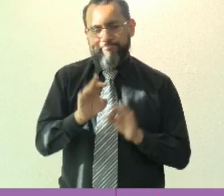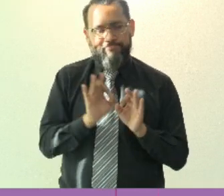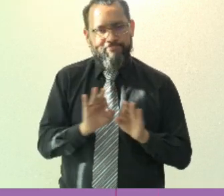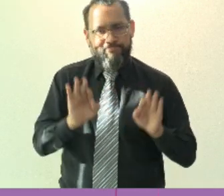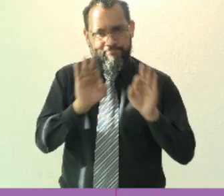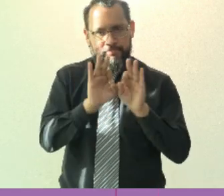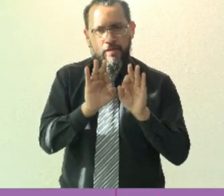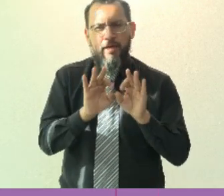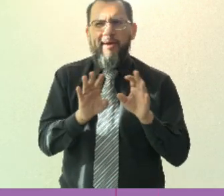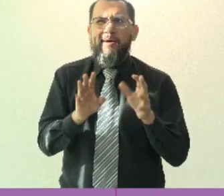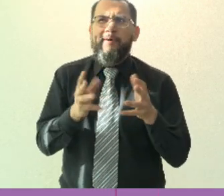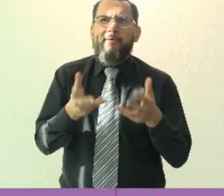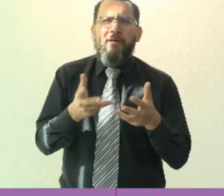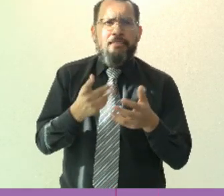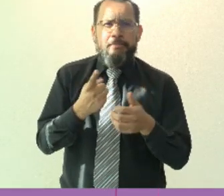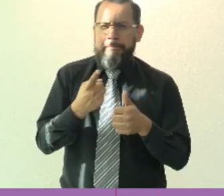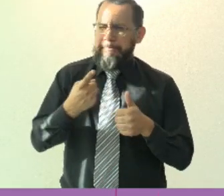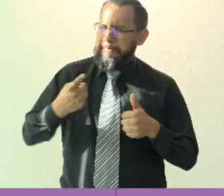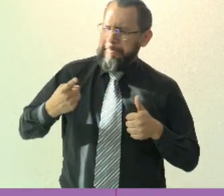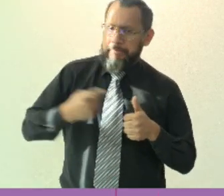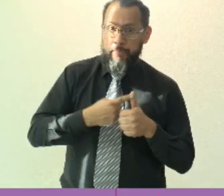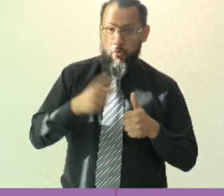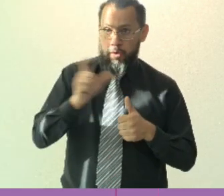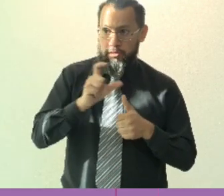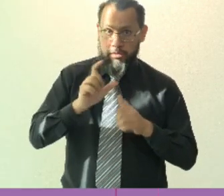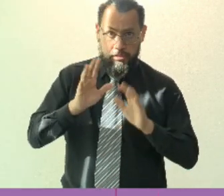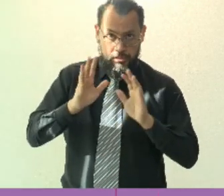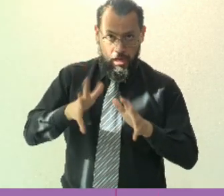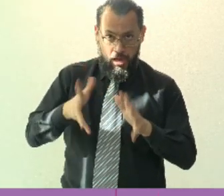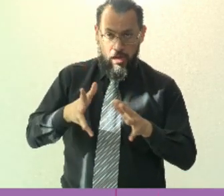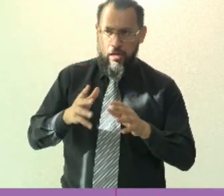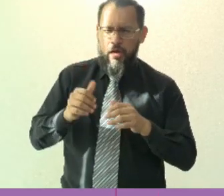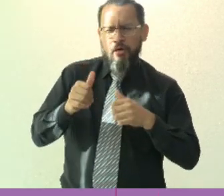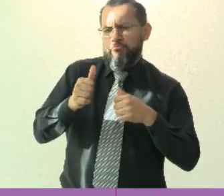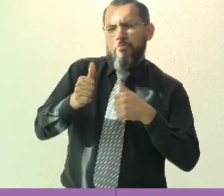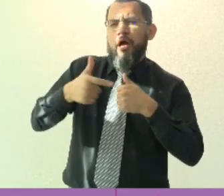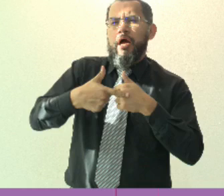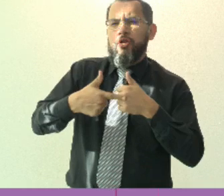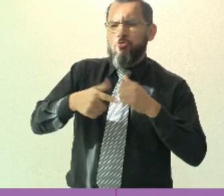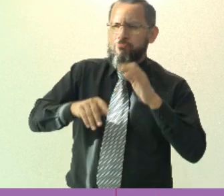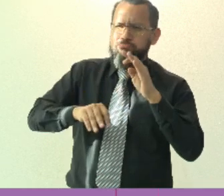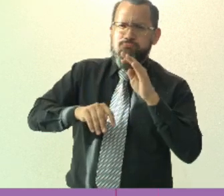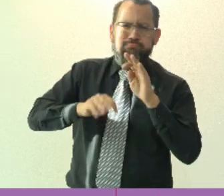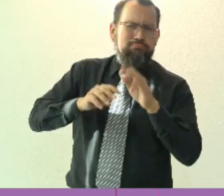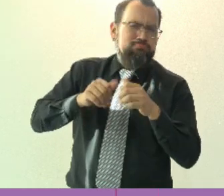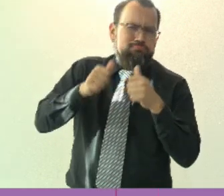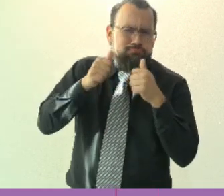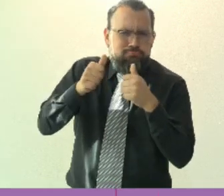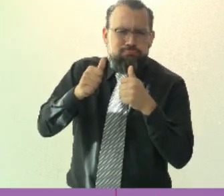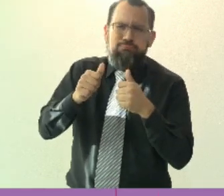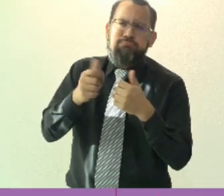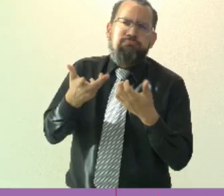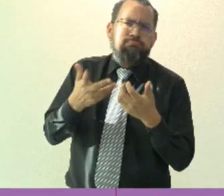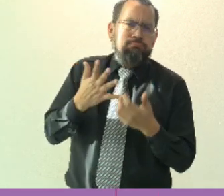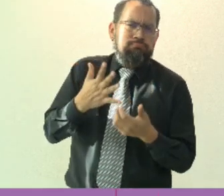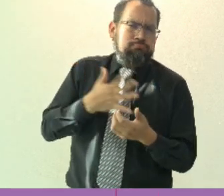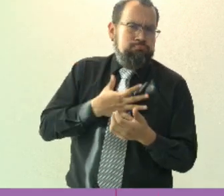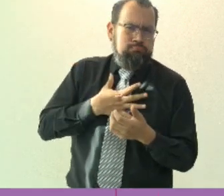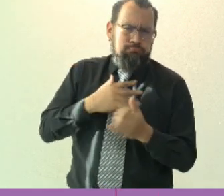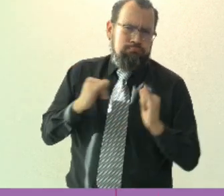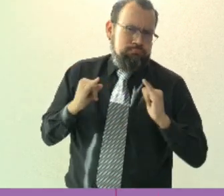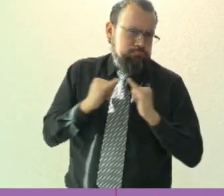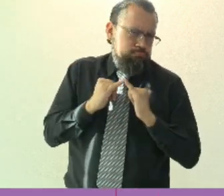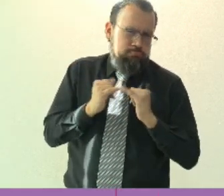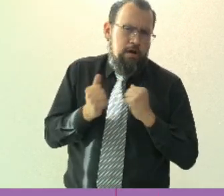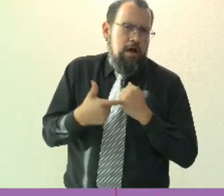desde el primer momento que nosotros damos atención y cumplimos con nuestras atribuciones